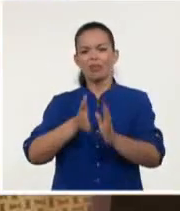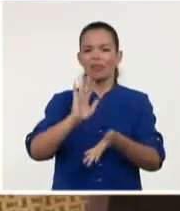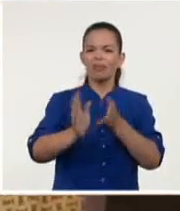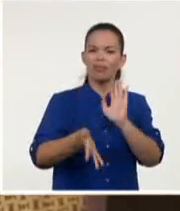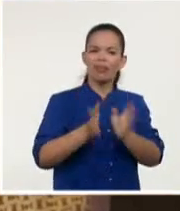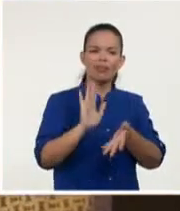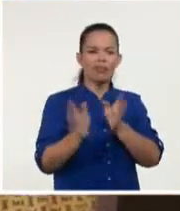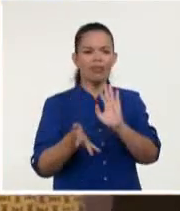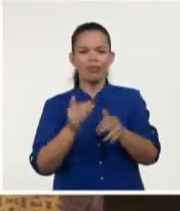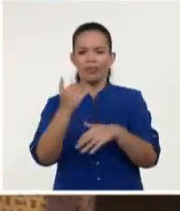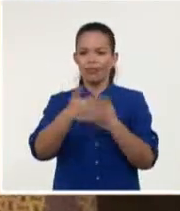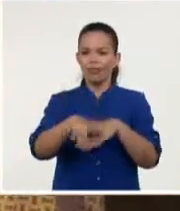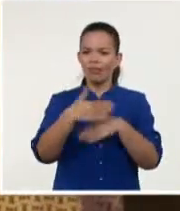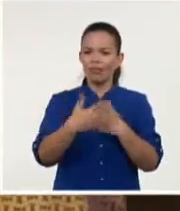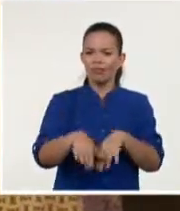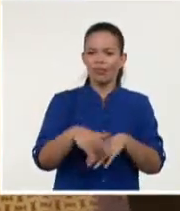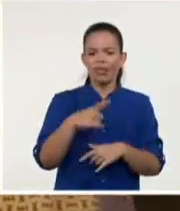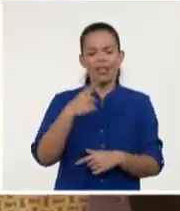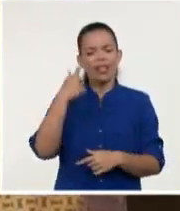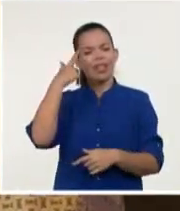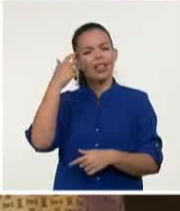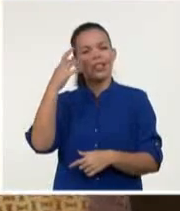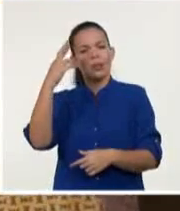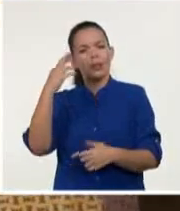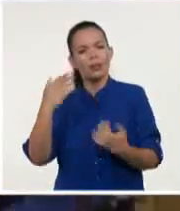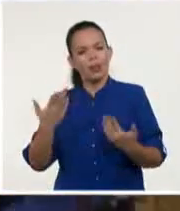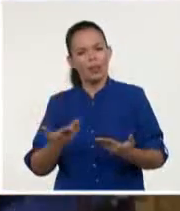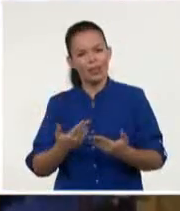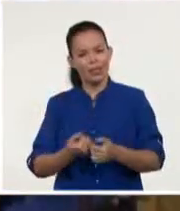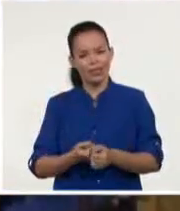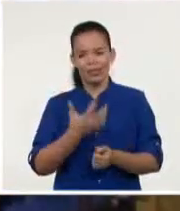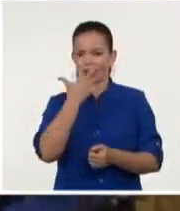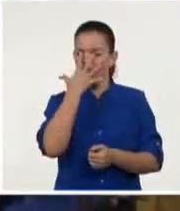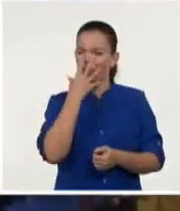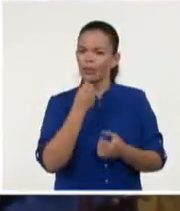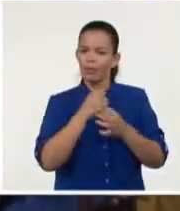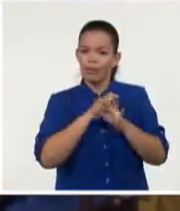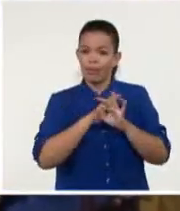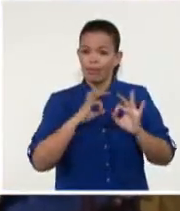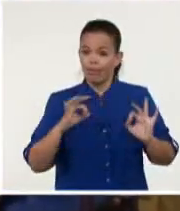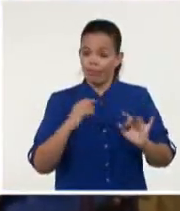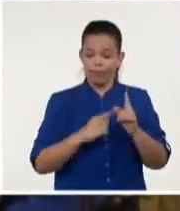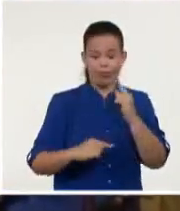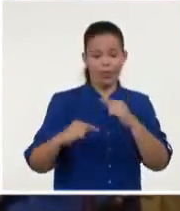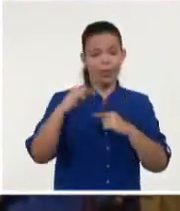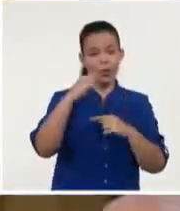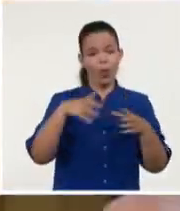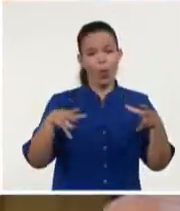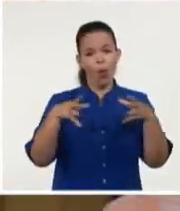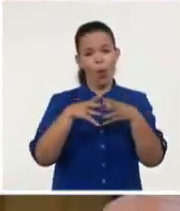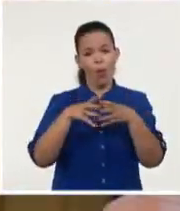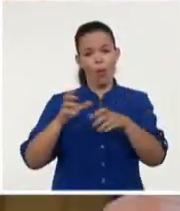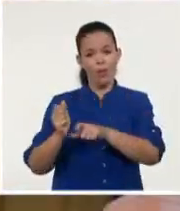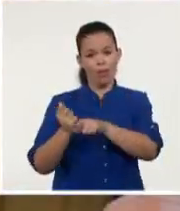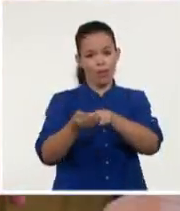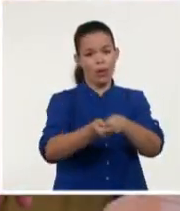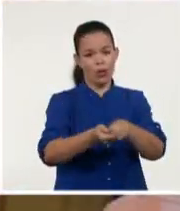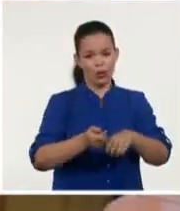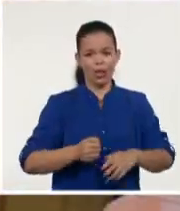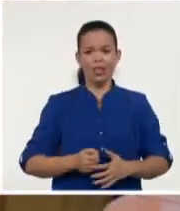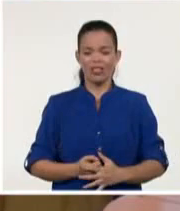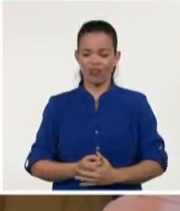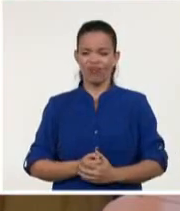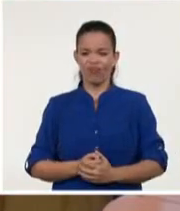infancia, también la adolescencia, y ser fan número uno del equipo de pelota Los Piratas. Agradeció al